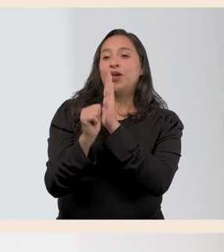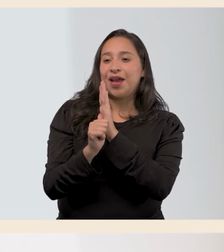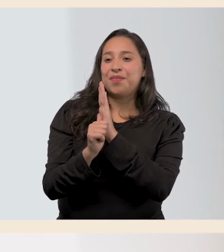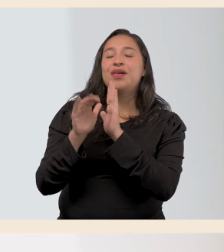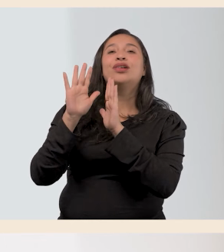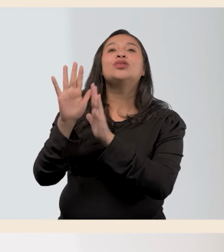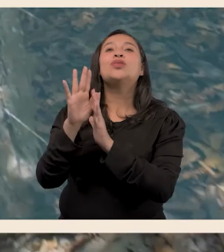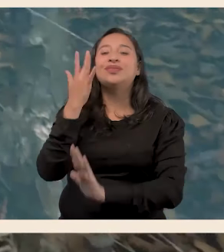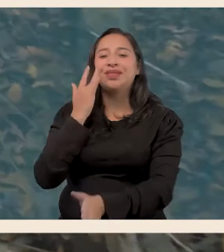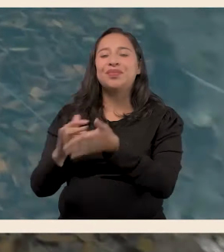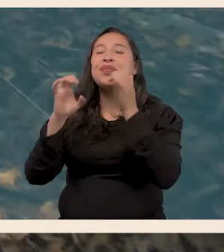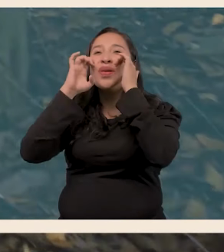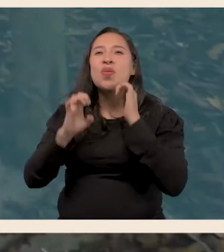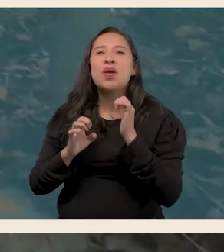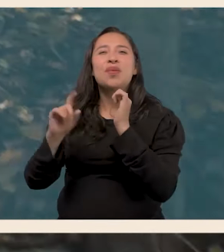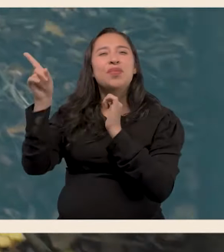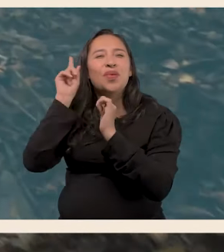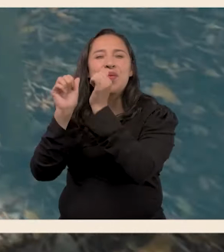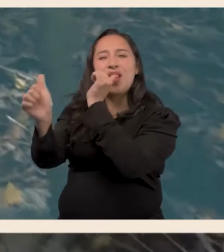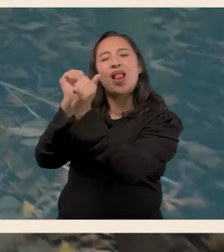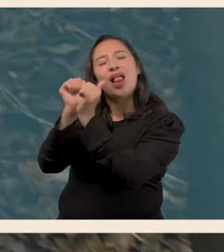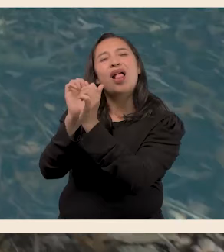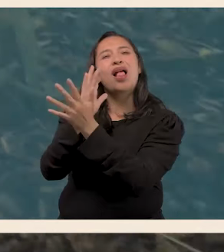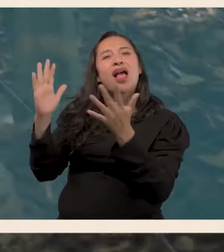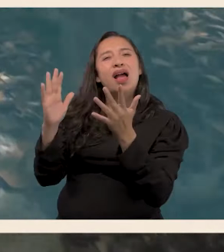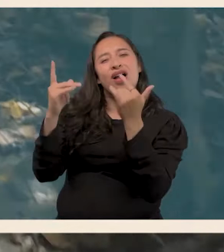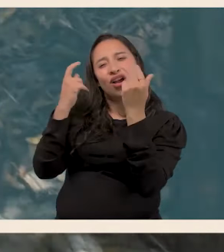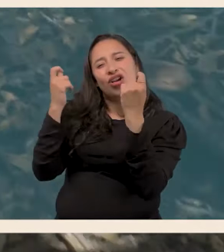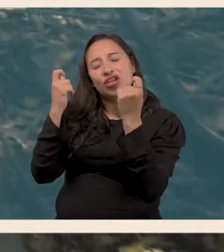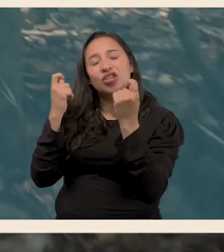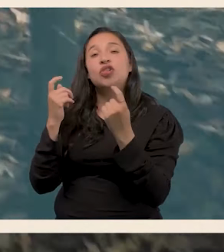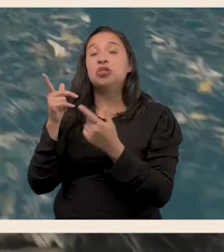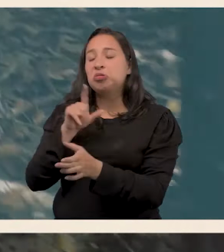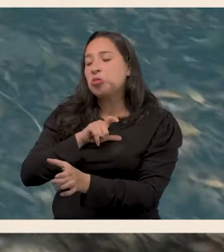Alcohólicos Anónimos. Después seguí,